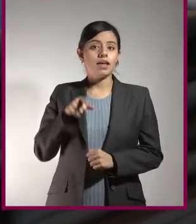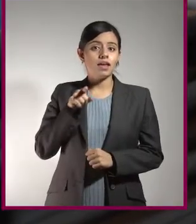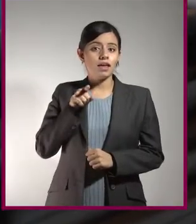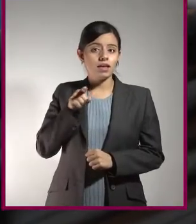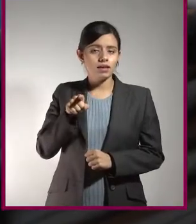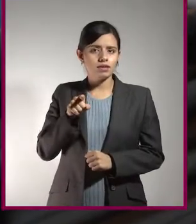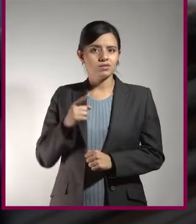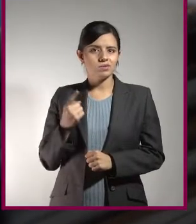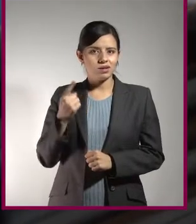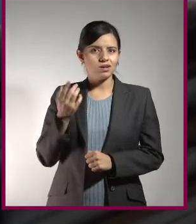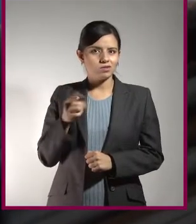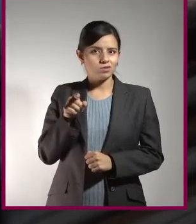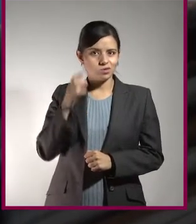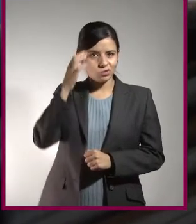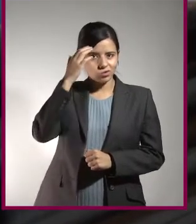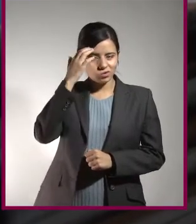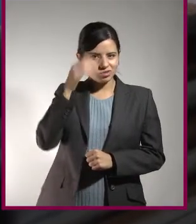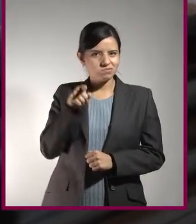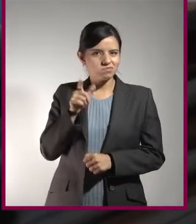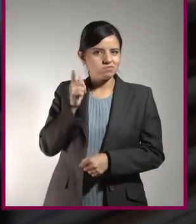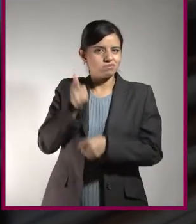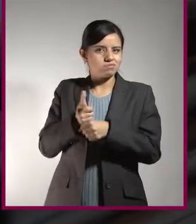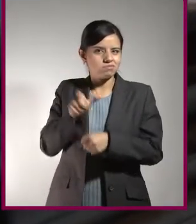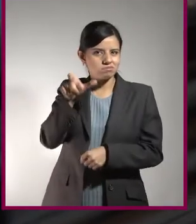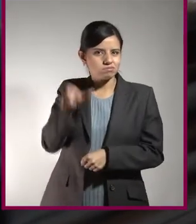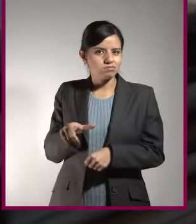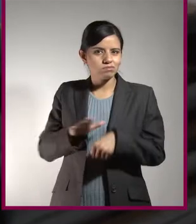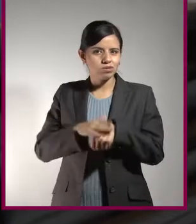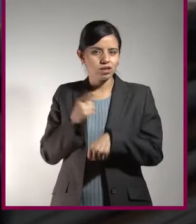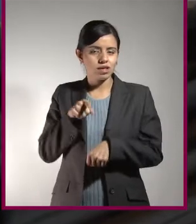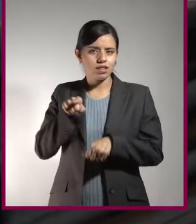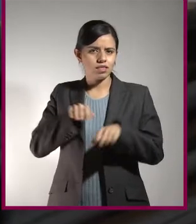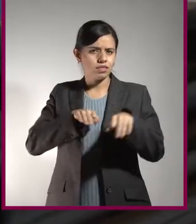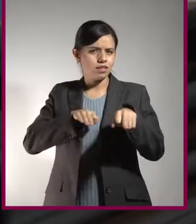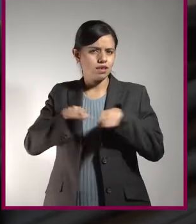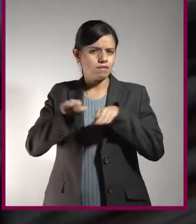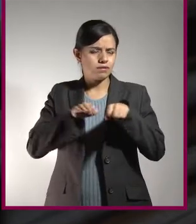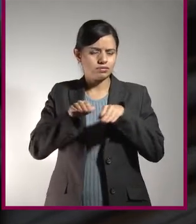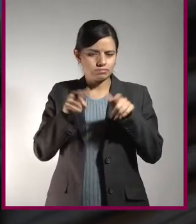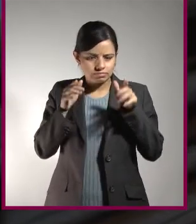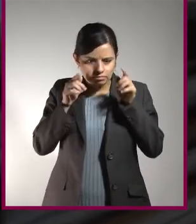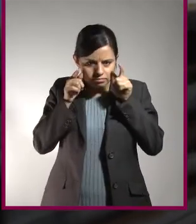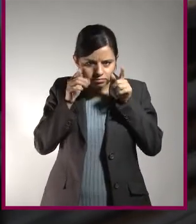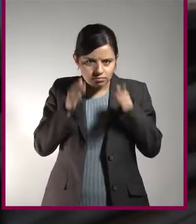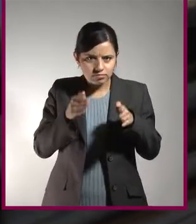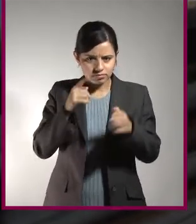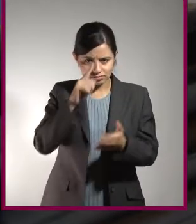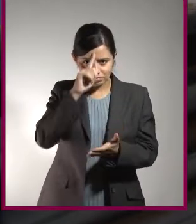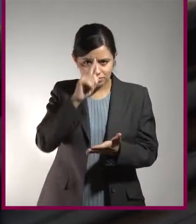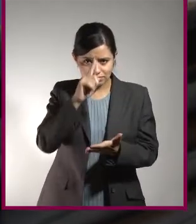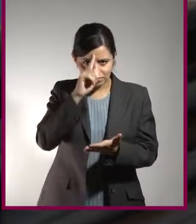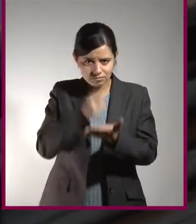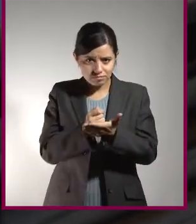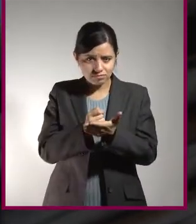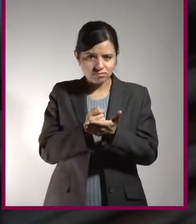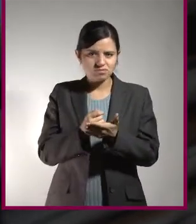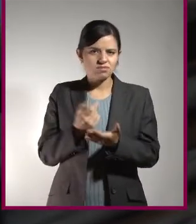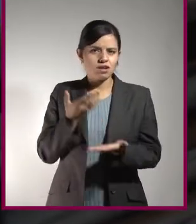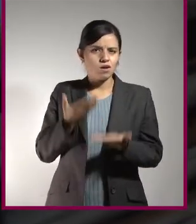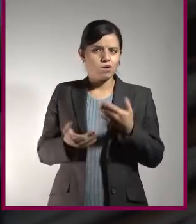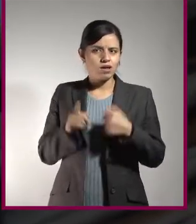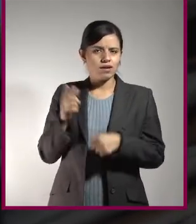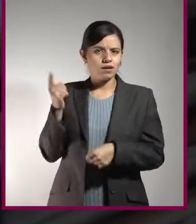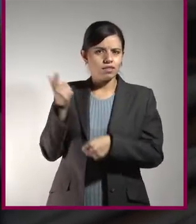Newton era conocido por su obsesión por el trabajo. Entonces, ¿cómo explicar que su gran descubrimiento fue producto de no hacer nada, del